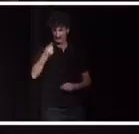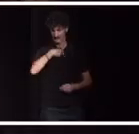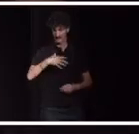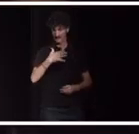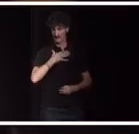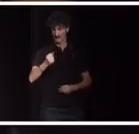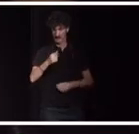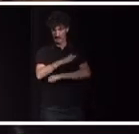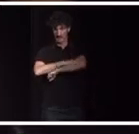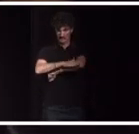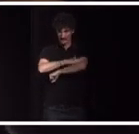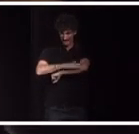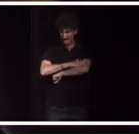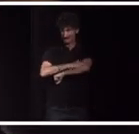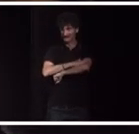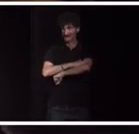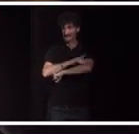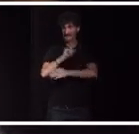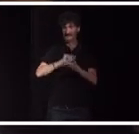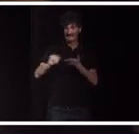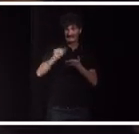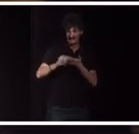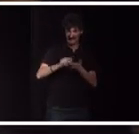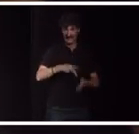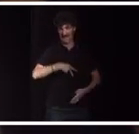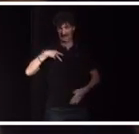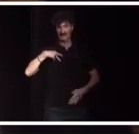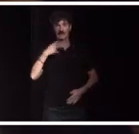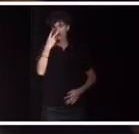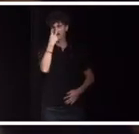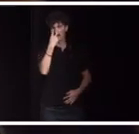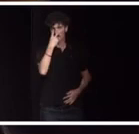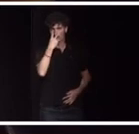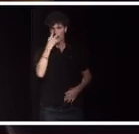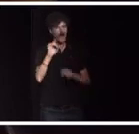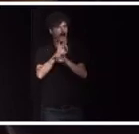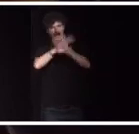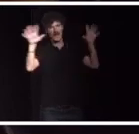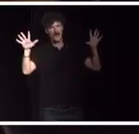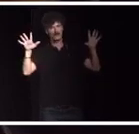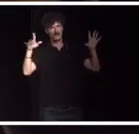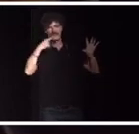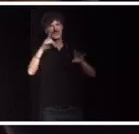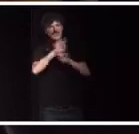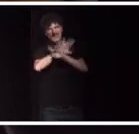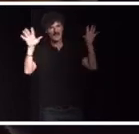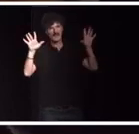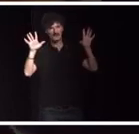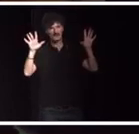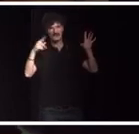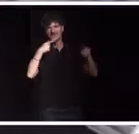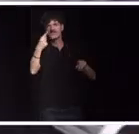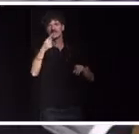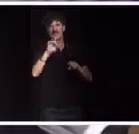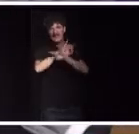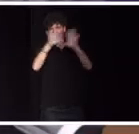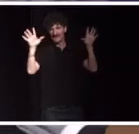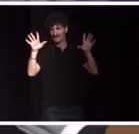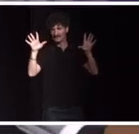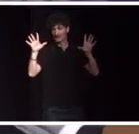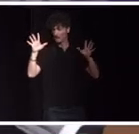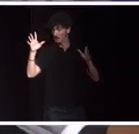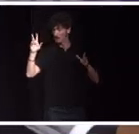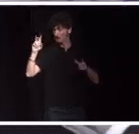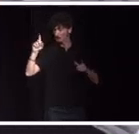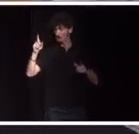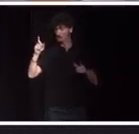nuestra ministra y secretaria general, Ione Belarra, para hablar bien clarito. para decir, antes que ningún